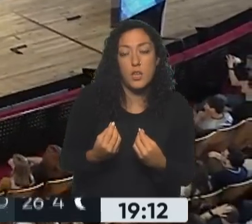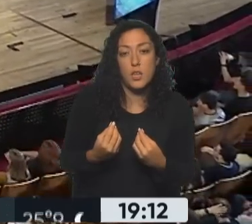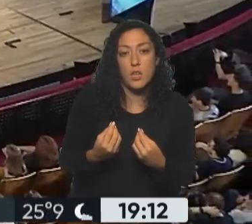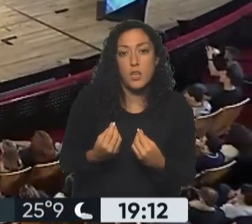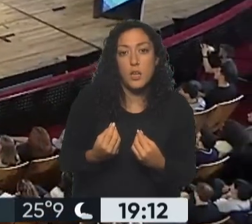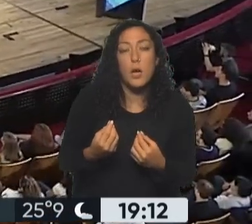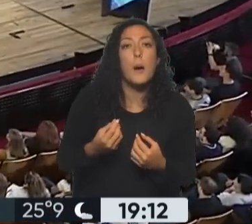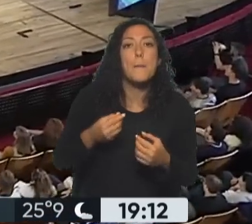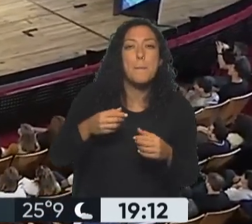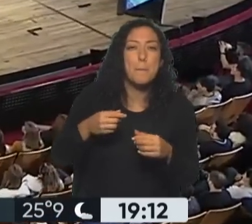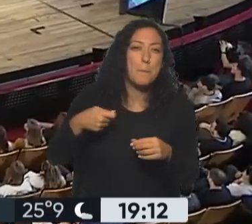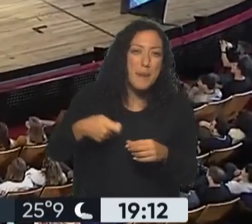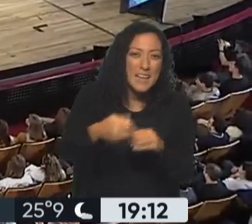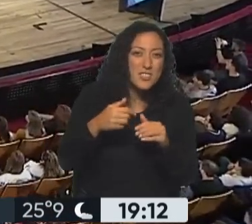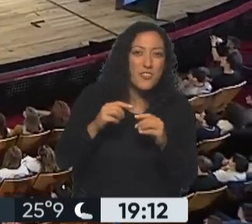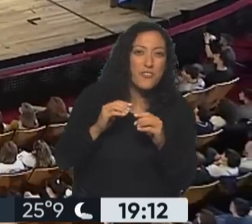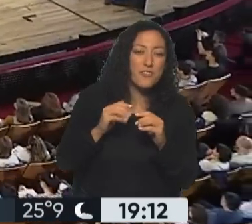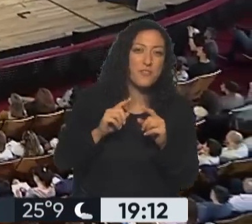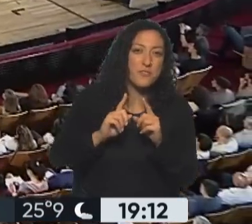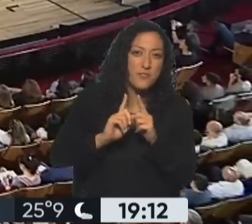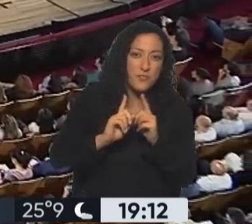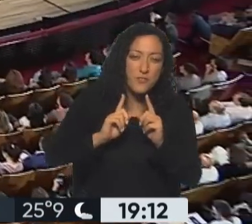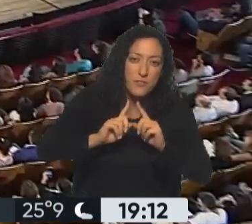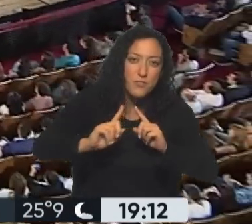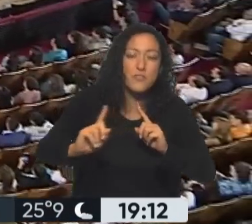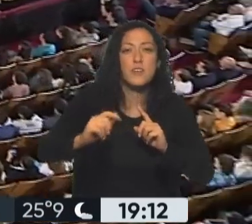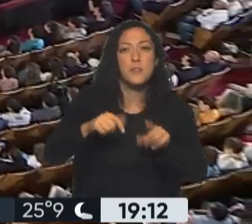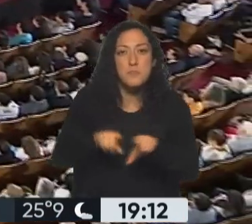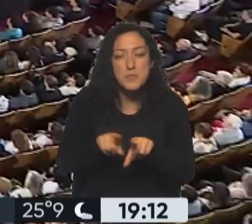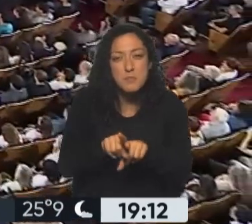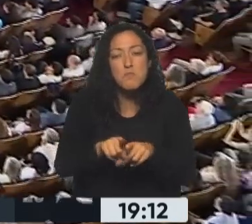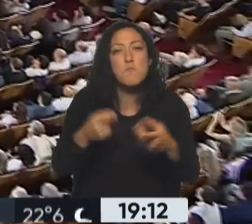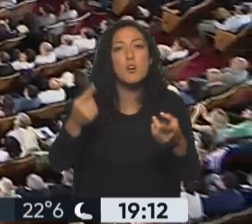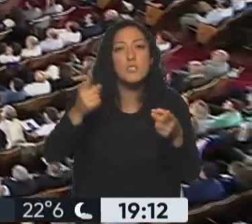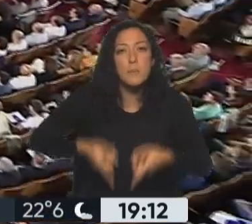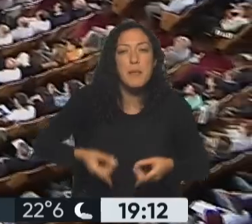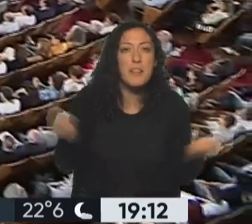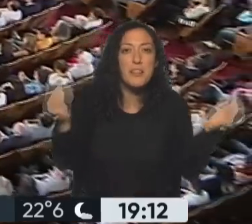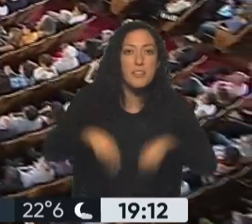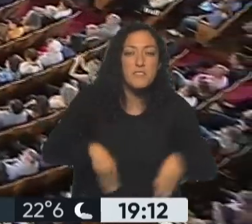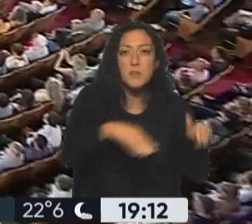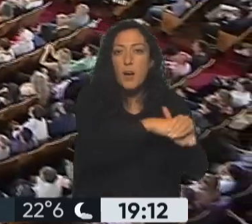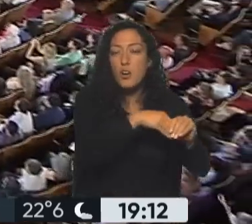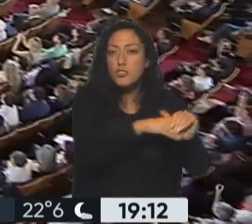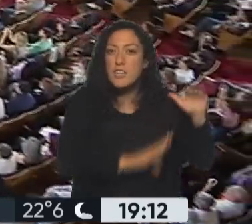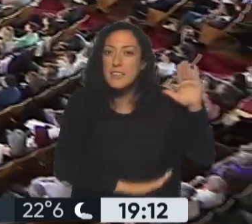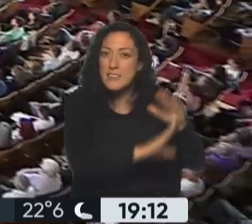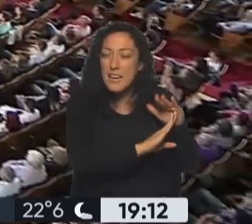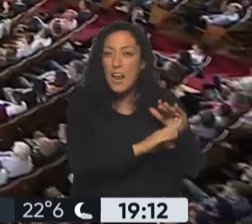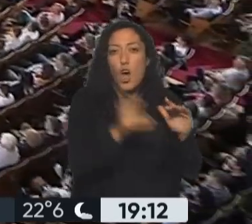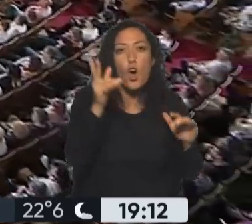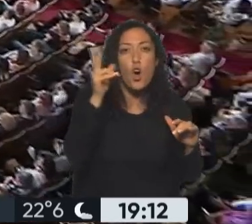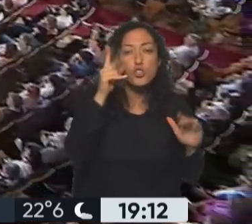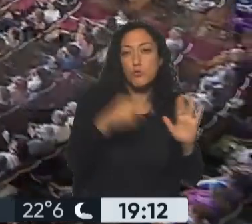los plazos fijos que habían en los bancos y el déficit cuasi fiscal del Banco Central, que en ese momento orillaba en unos 8